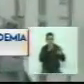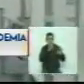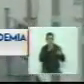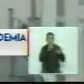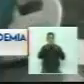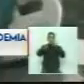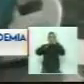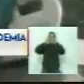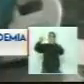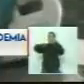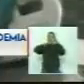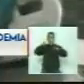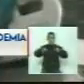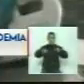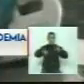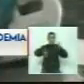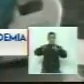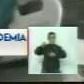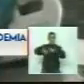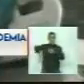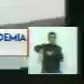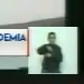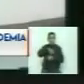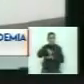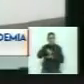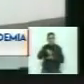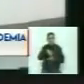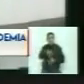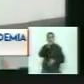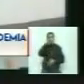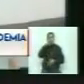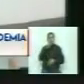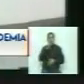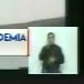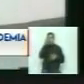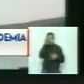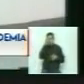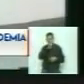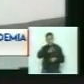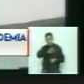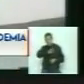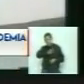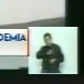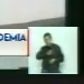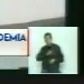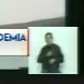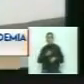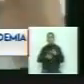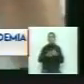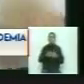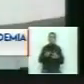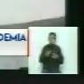que la gente que se sabe que está susceptible a un contagio termine enfermando. Eso no lo podemos permitir. Uh-huh. Hay